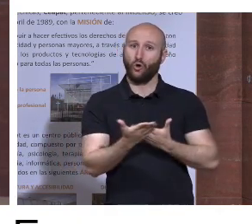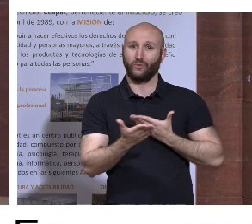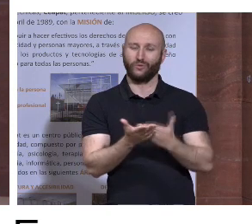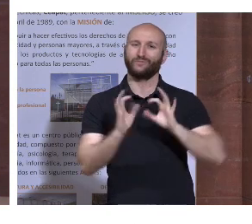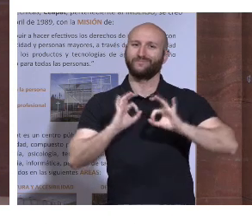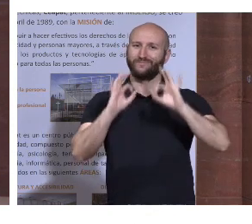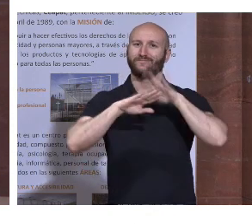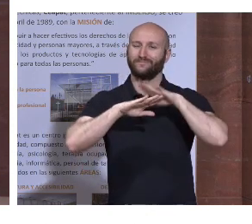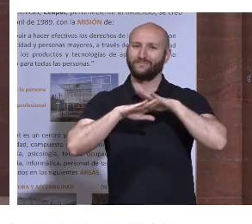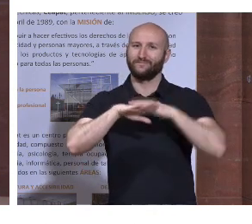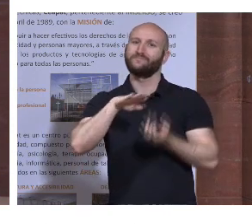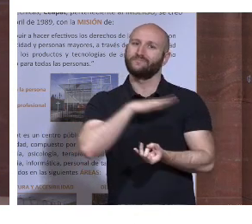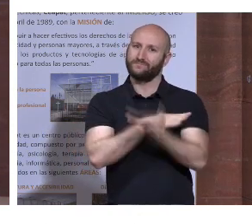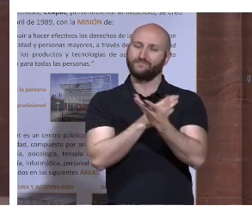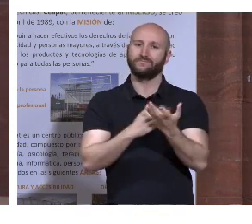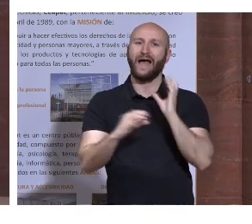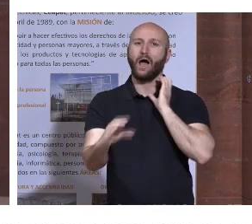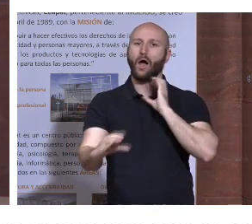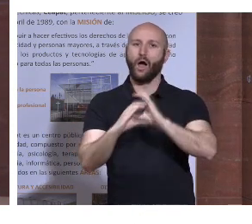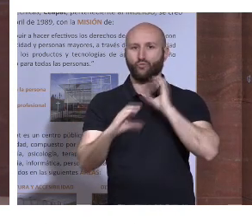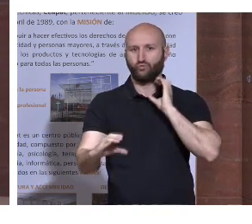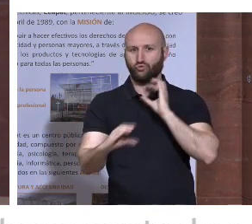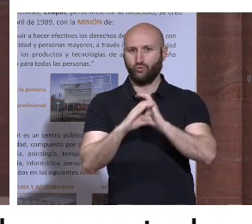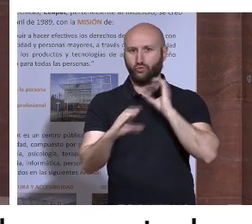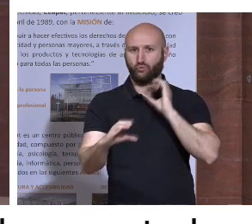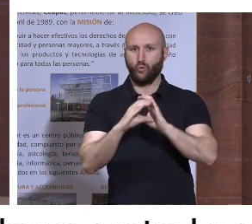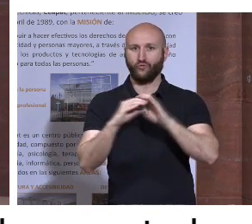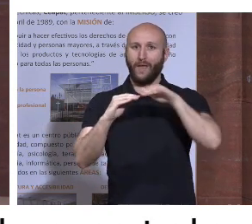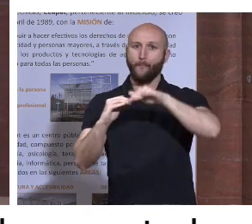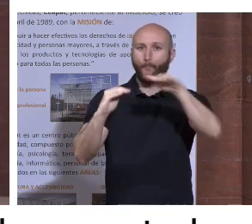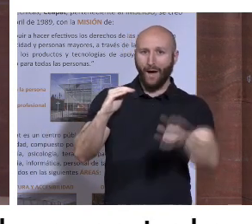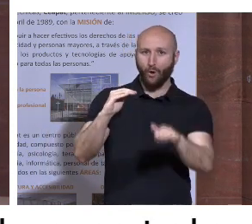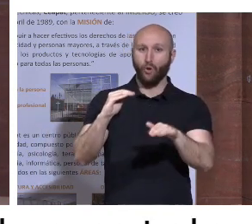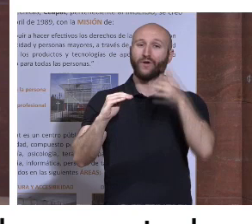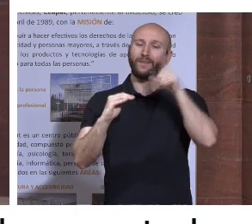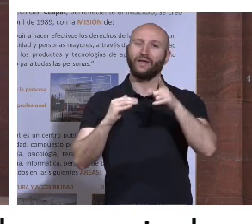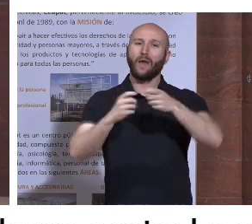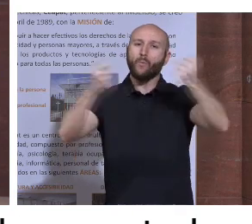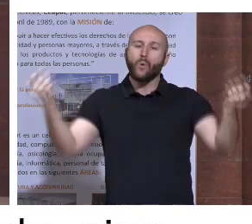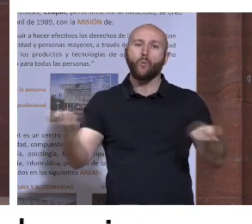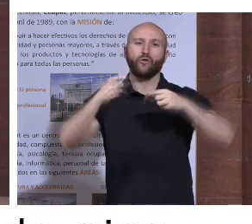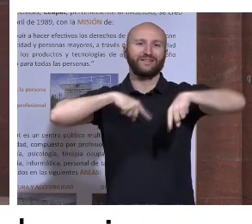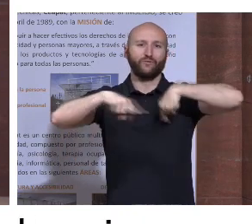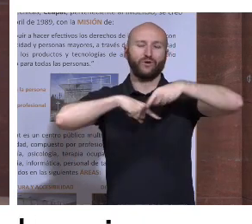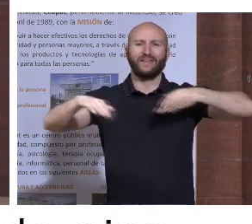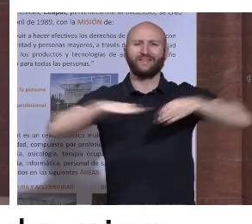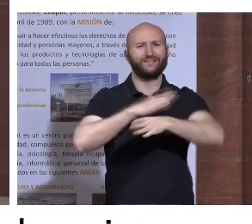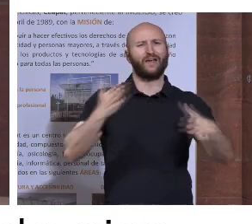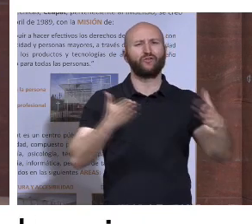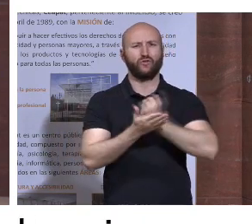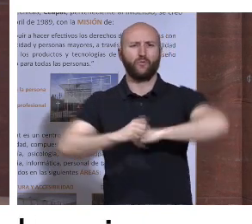la existencia de autobuses de piso bajo y promoción del transporte para todos, personas mayores y